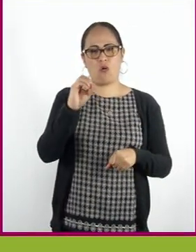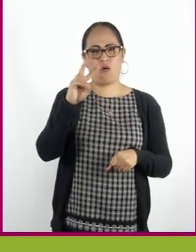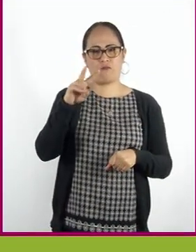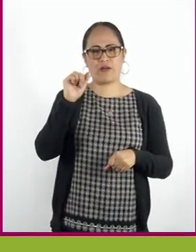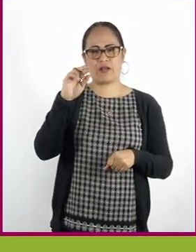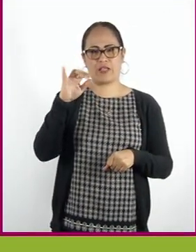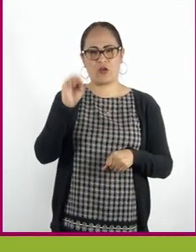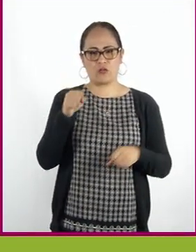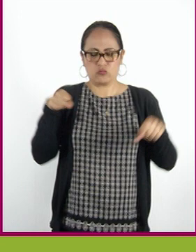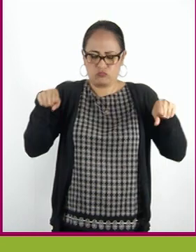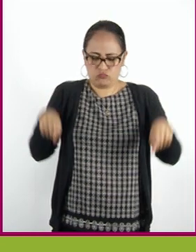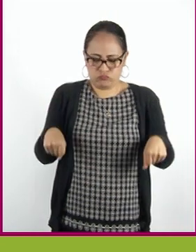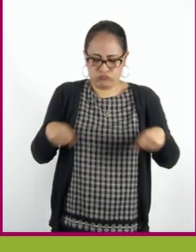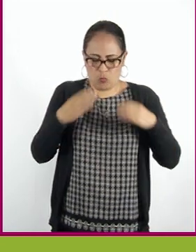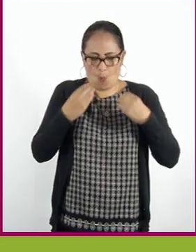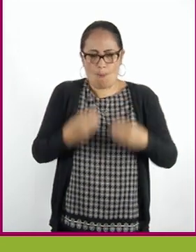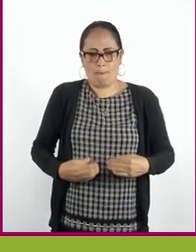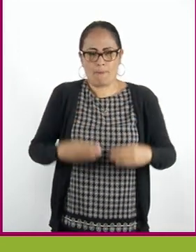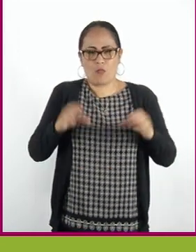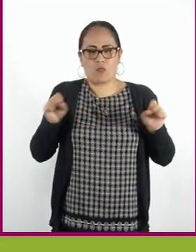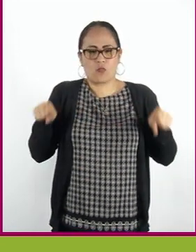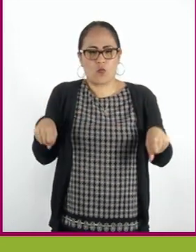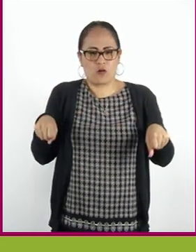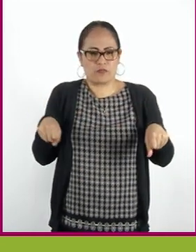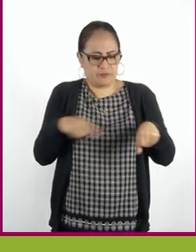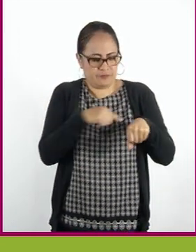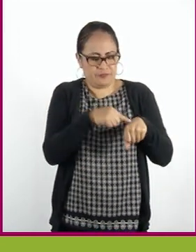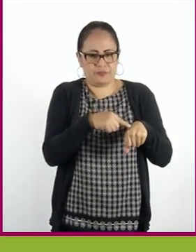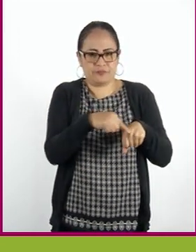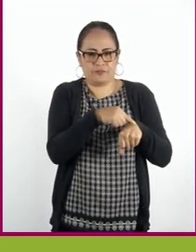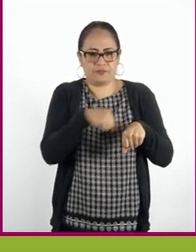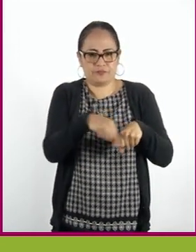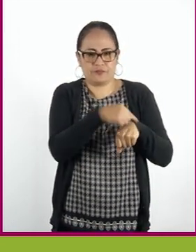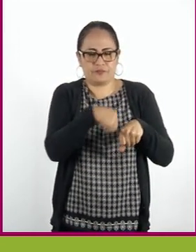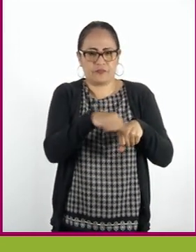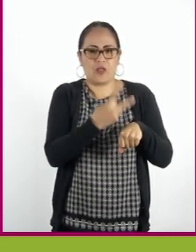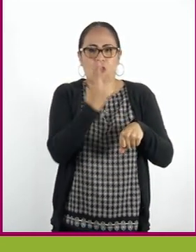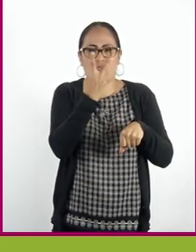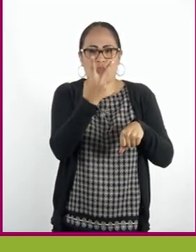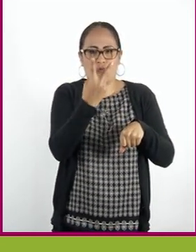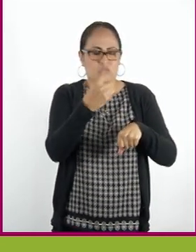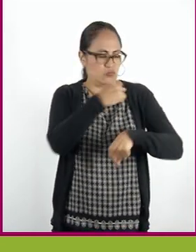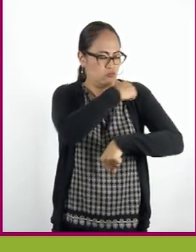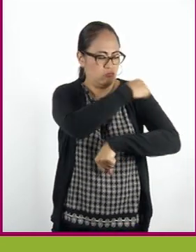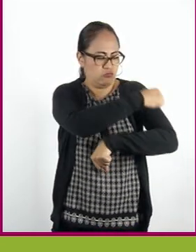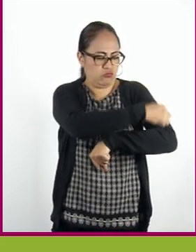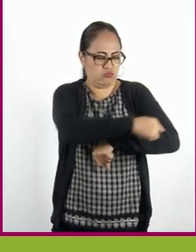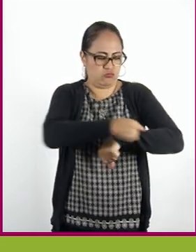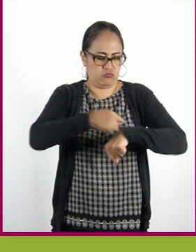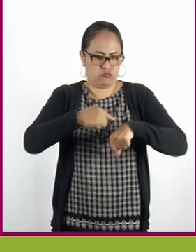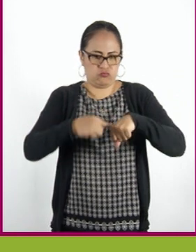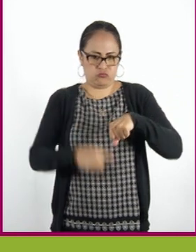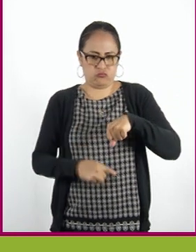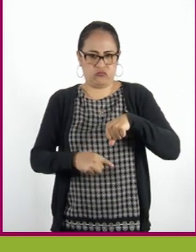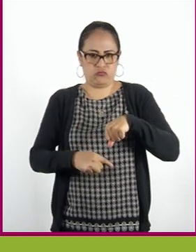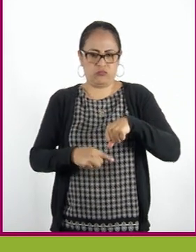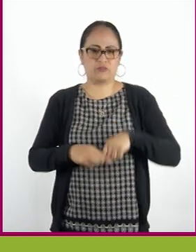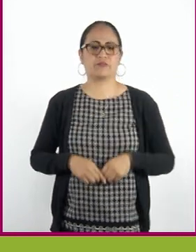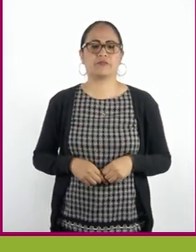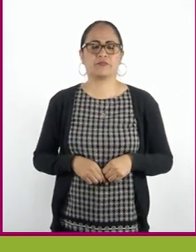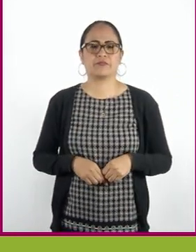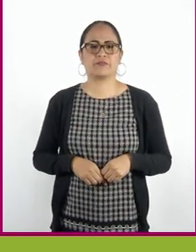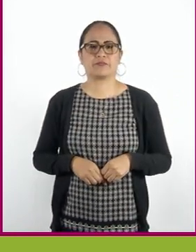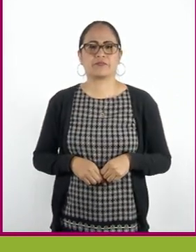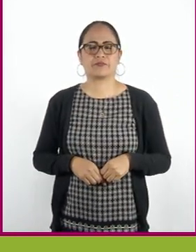ubicados a los extremos de la trompa de Falopio, los cuales son dos conductos que reciben a los óvulos producidos en los